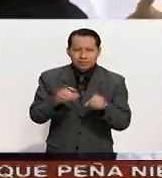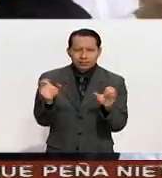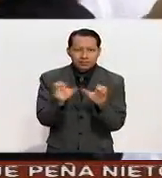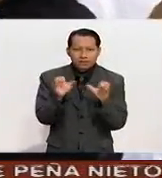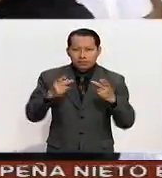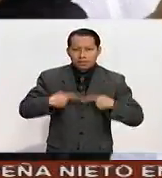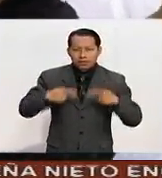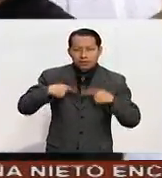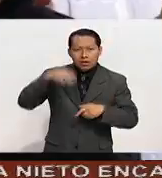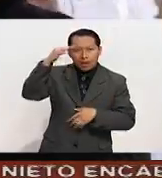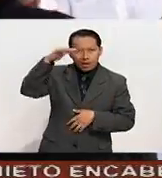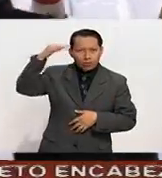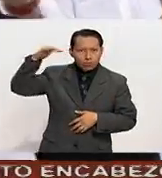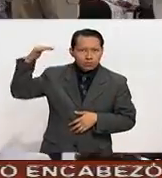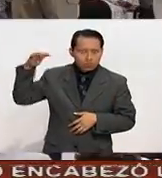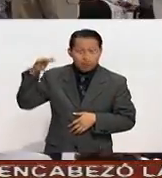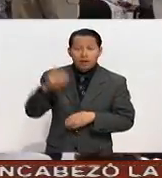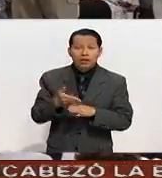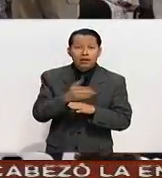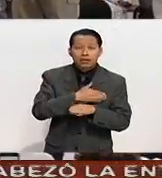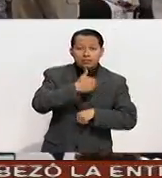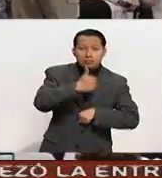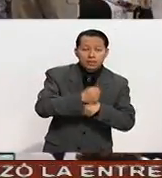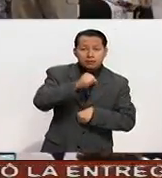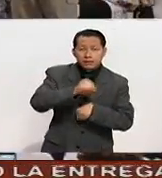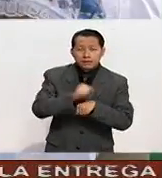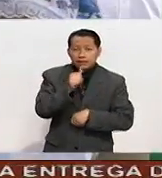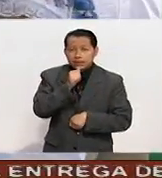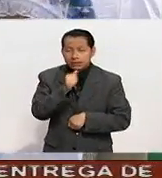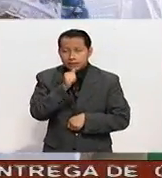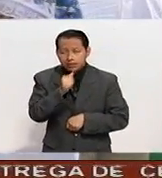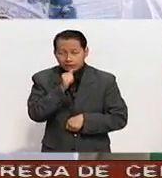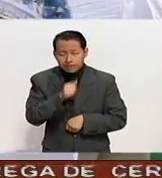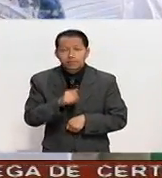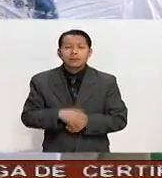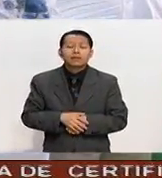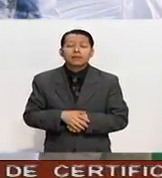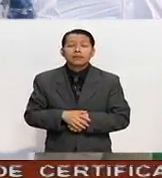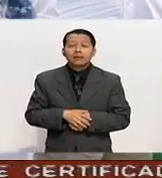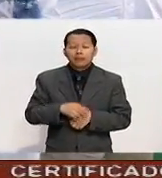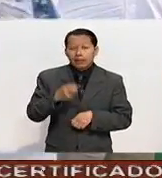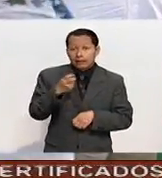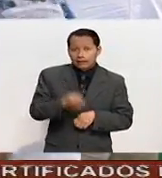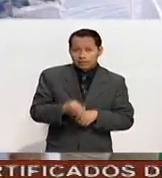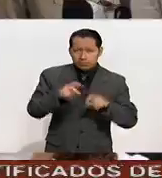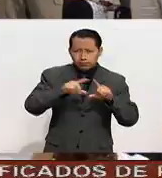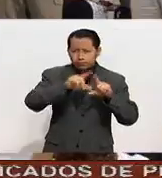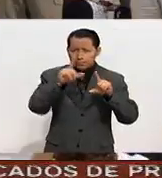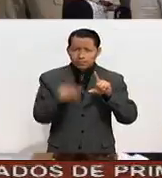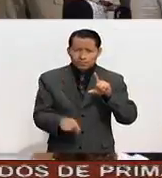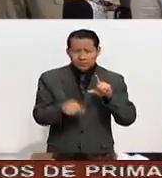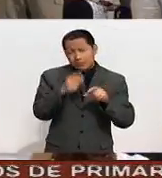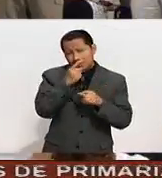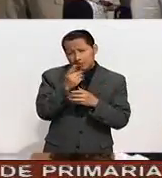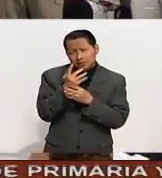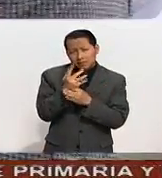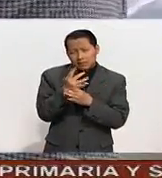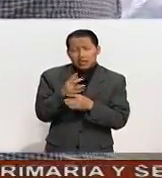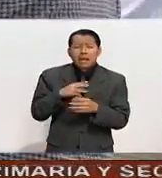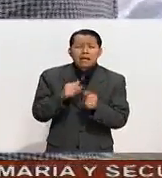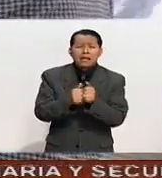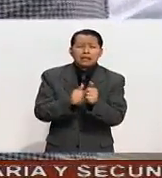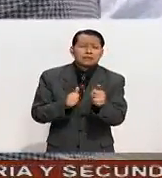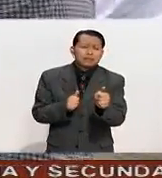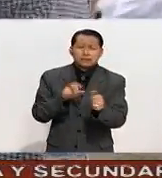personas adultas que no habían concluido su primaria y la secundaria. Informó que en el país existe un rezago en esta materia de